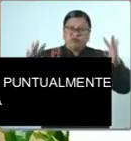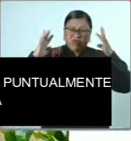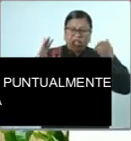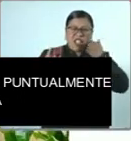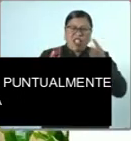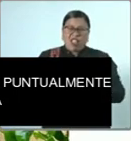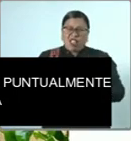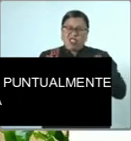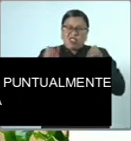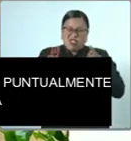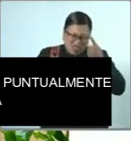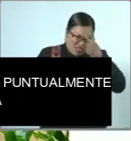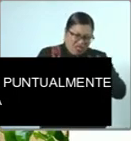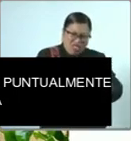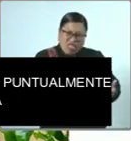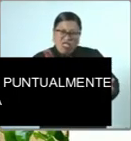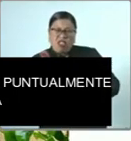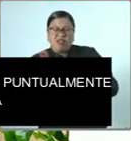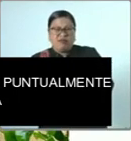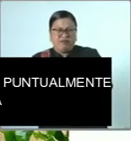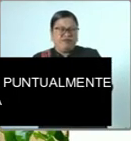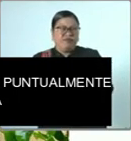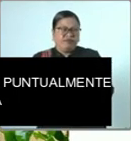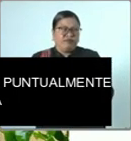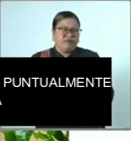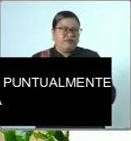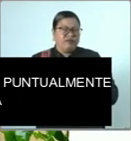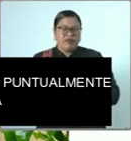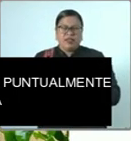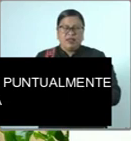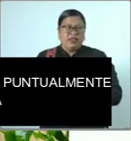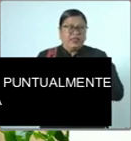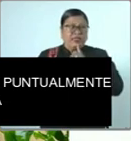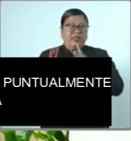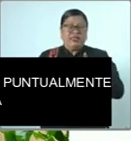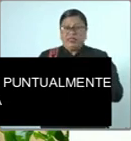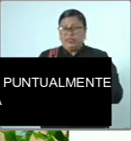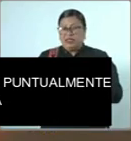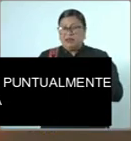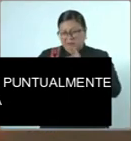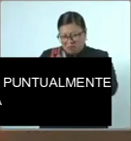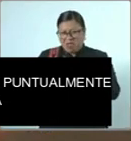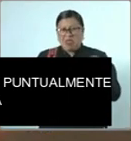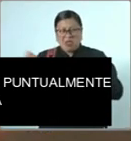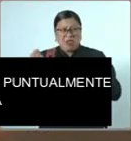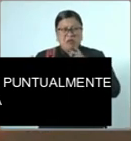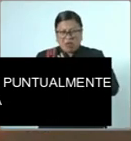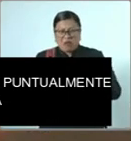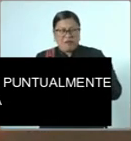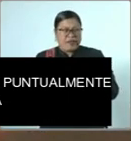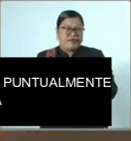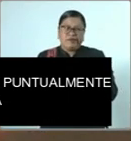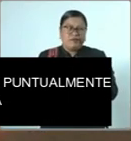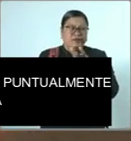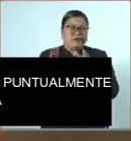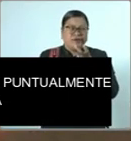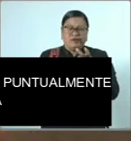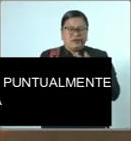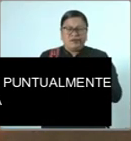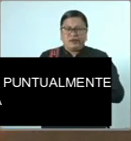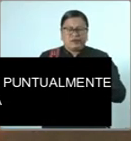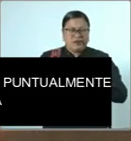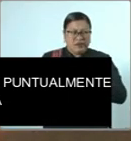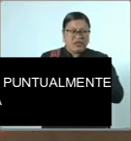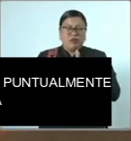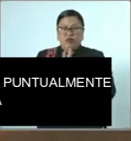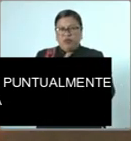cruzar obligatoriamente, exponiéndose, diciendo que sus unidades sí pueden cruzar. Entonces, mi general, ahí quisiéramos el